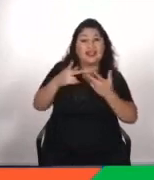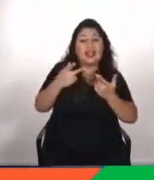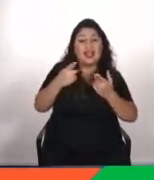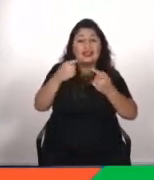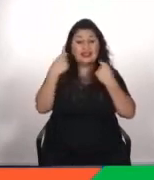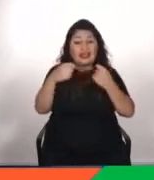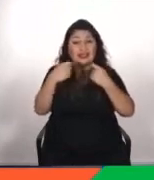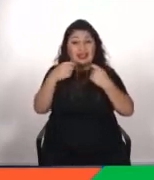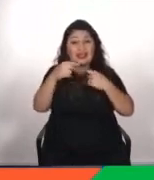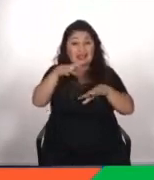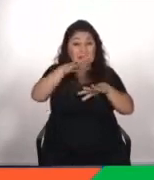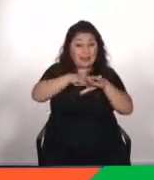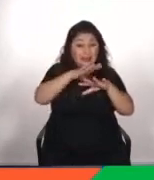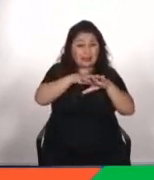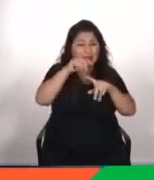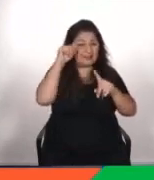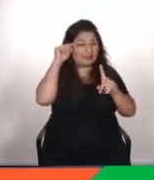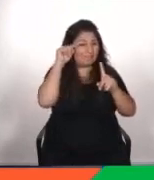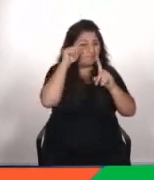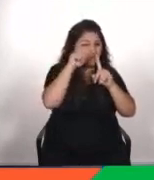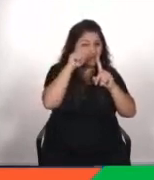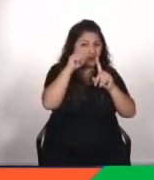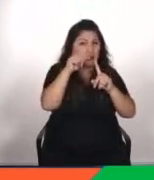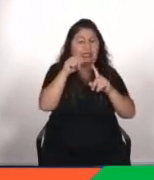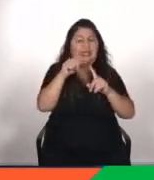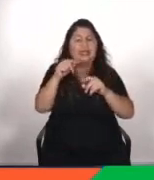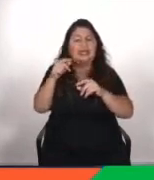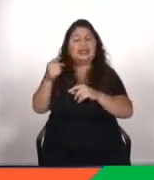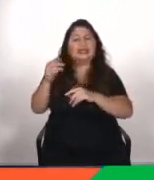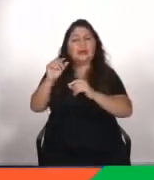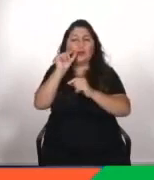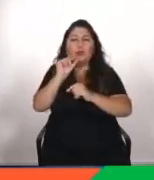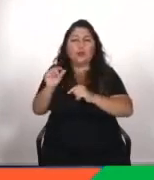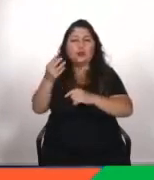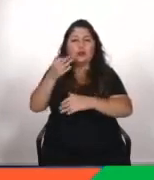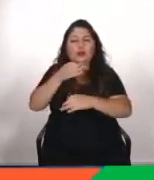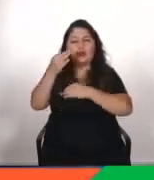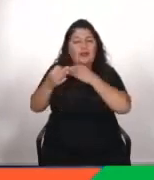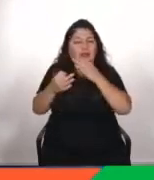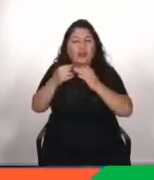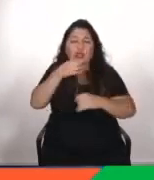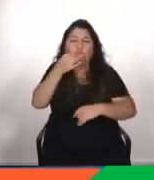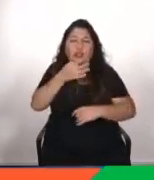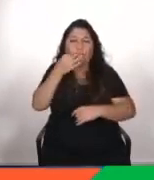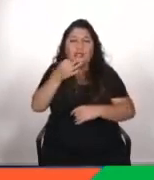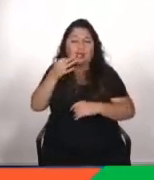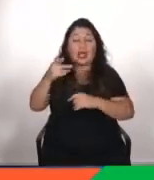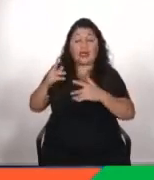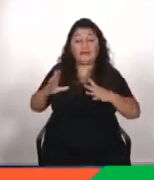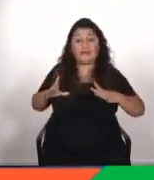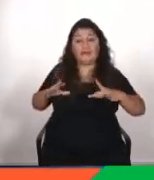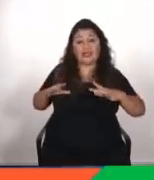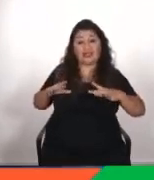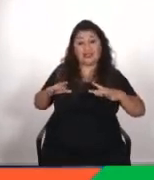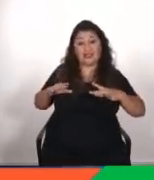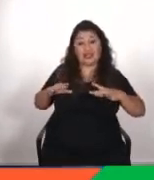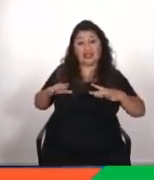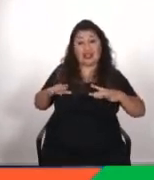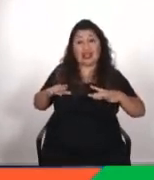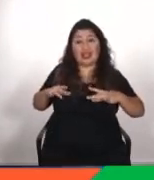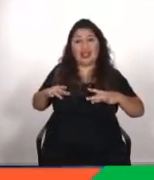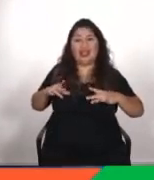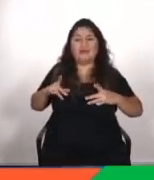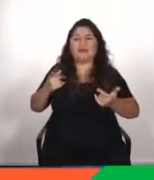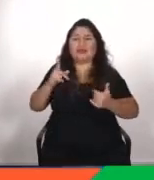¿no? Hace poco leí una frase que le he comentado en varios lugares de Pere Estupiñá, que decía que la felicidad tiene más que ver con el sentido que con el